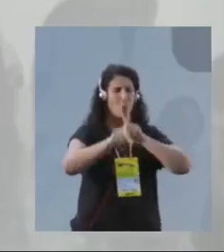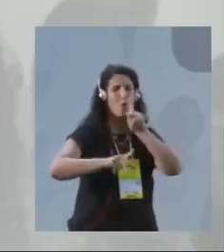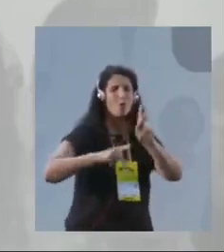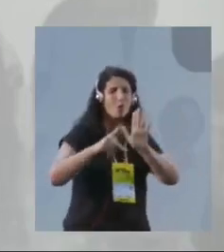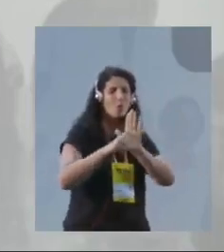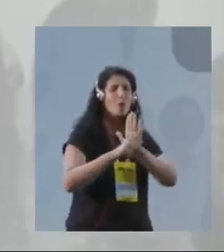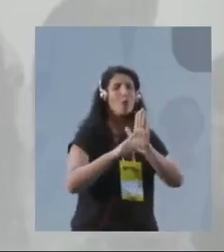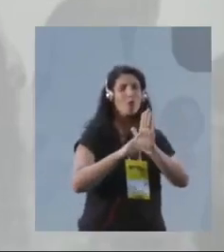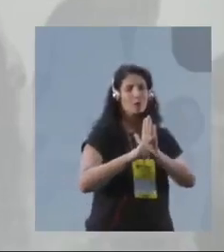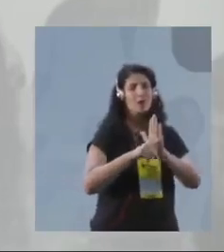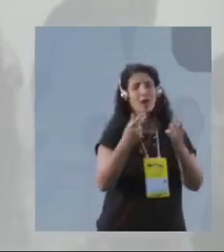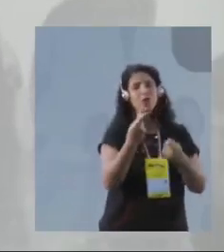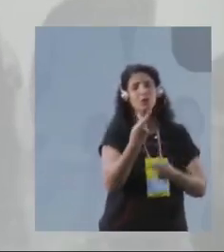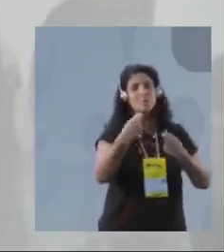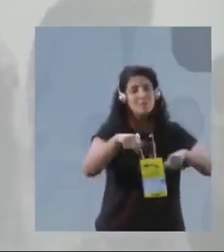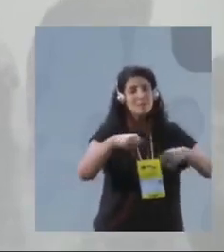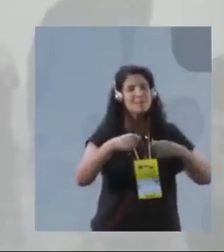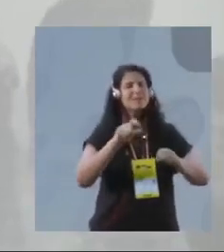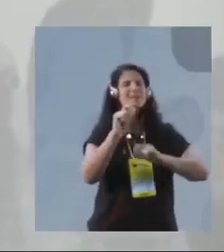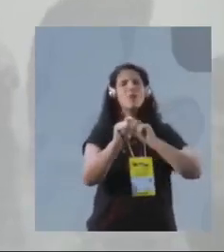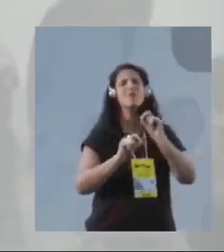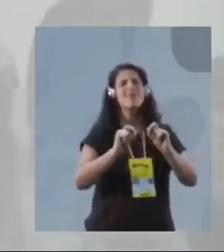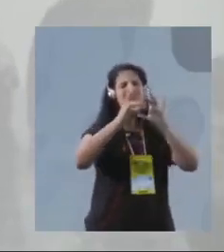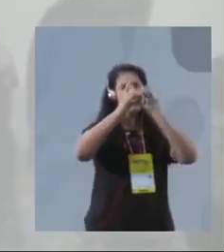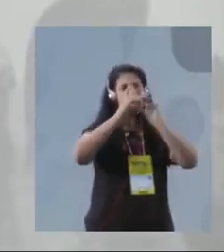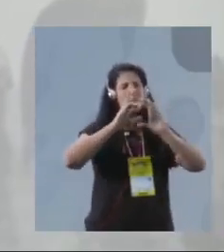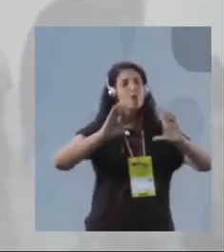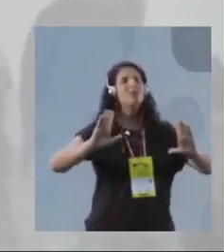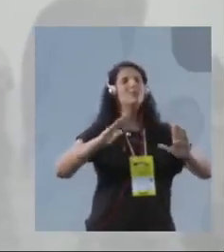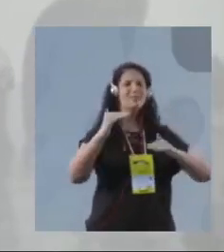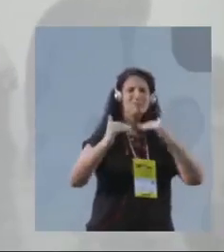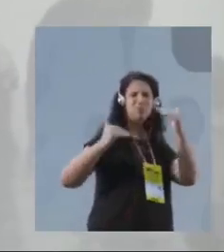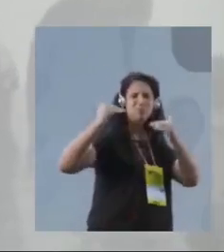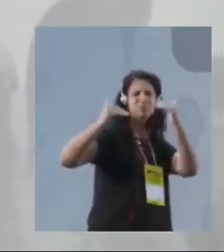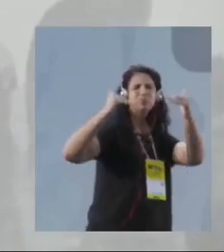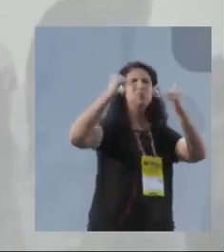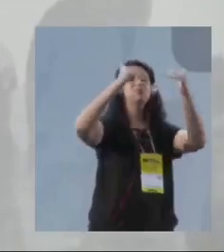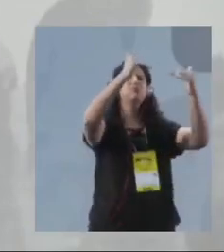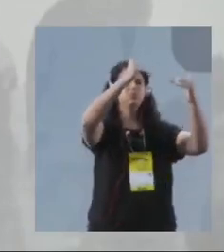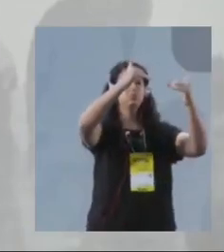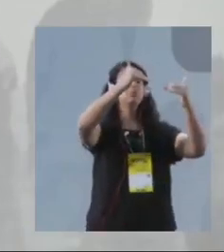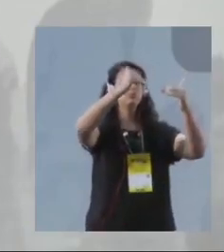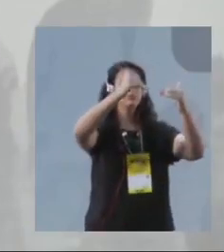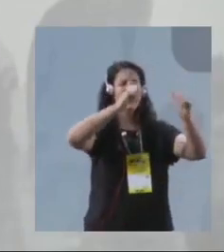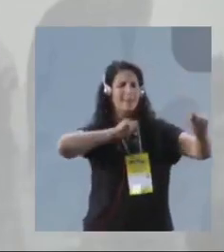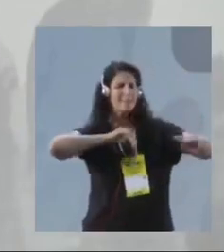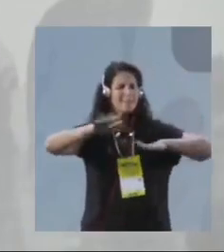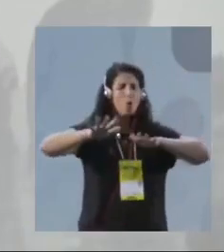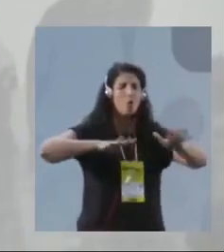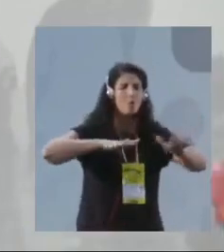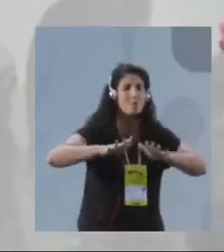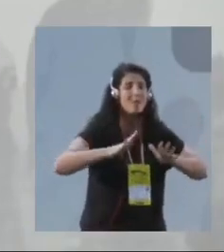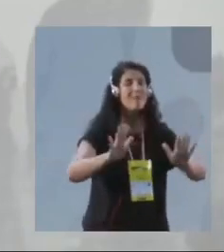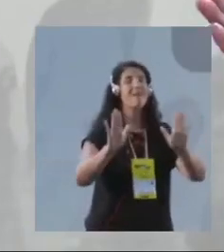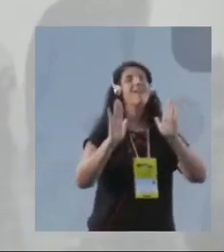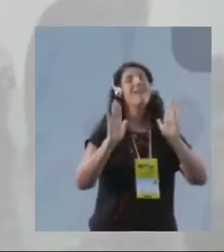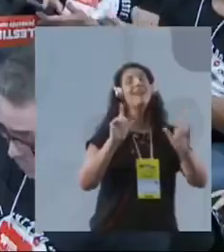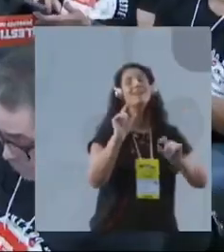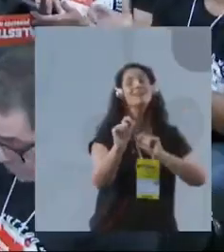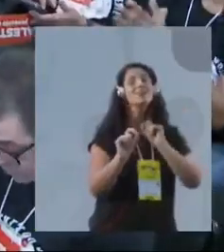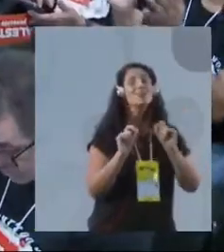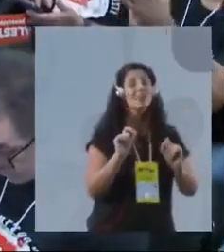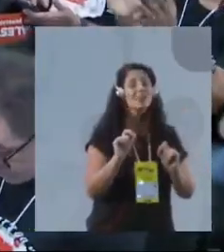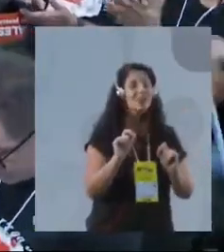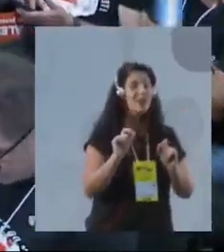democracia requiere pueblos unidos y movilizados. Gracias, CUT.